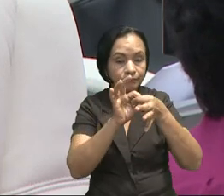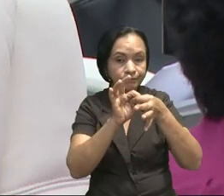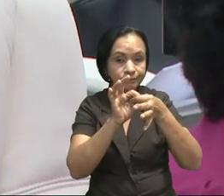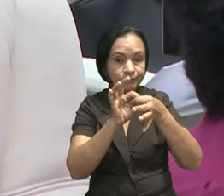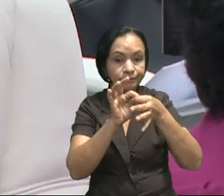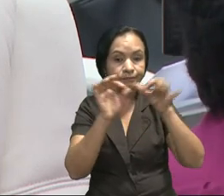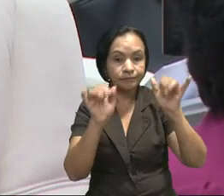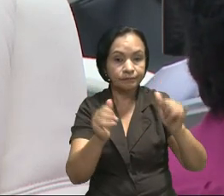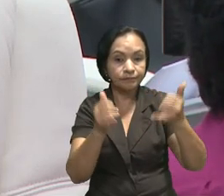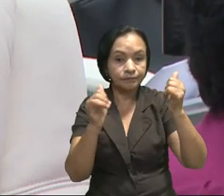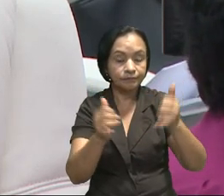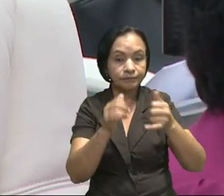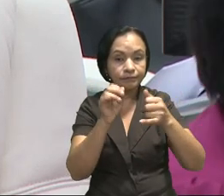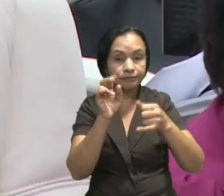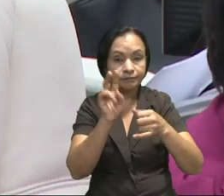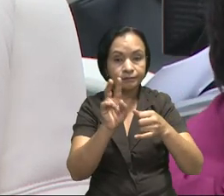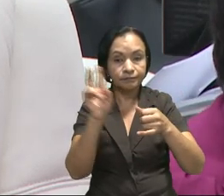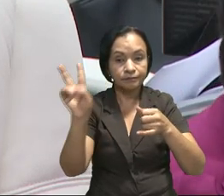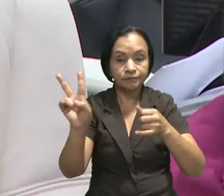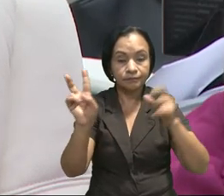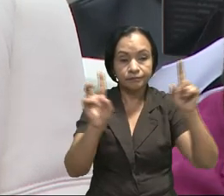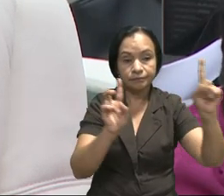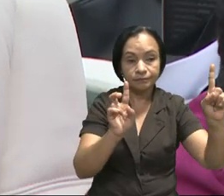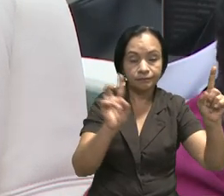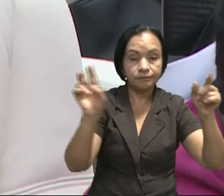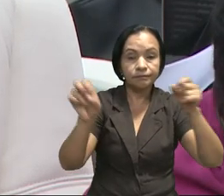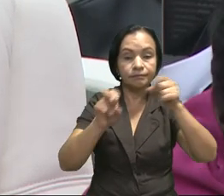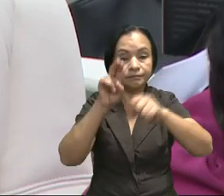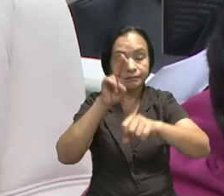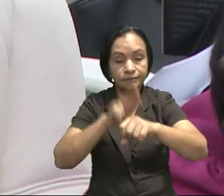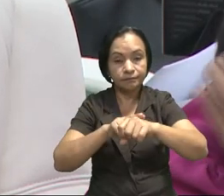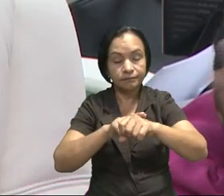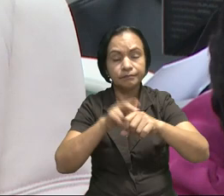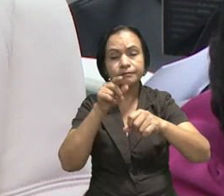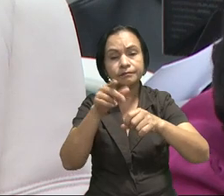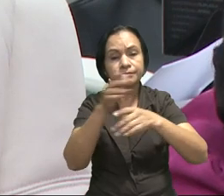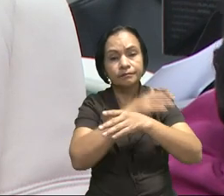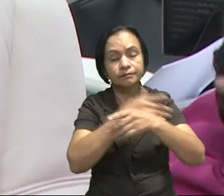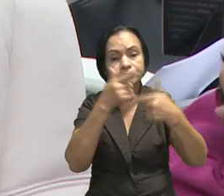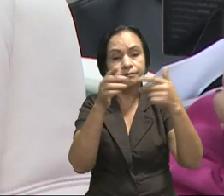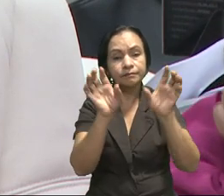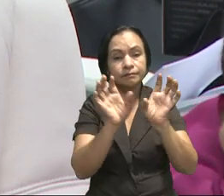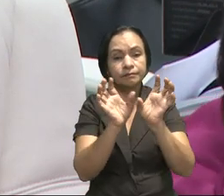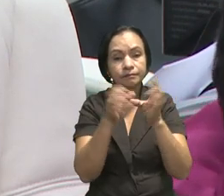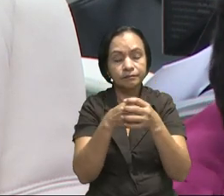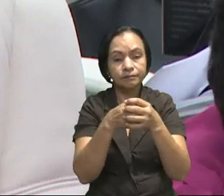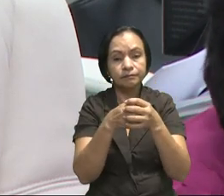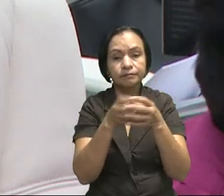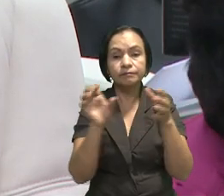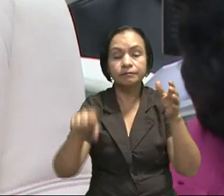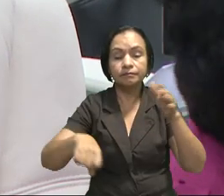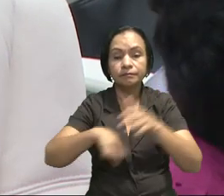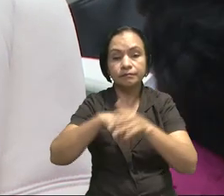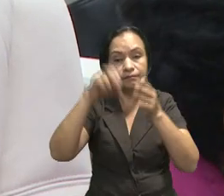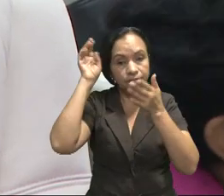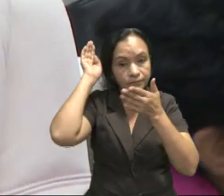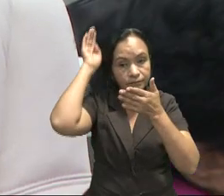es parte de la gran victoria del 2-1 de la selección nacional contra el entonces poderoso club del fútbol